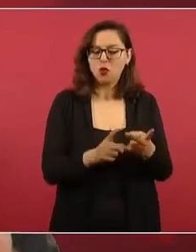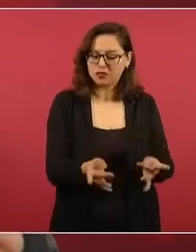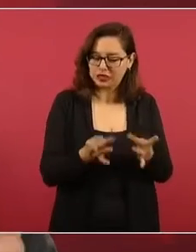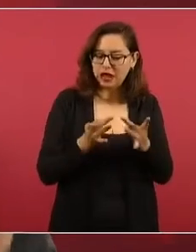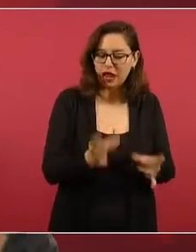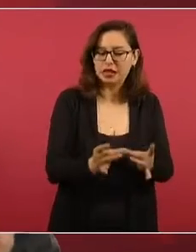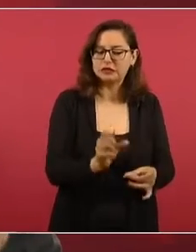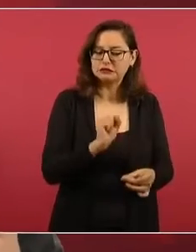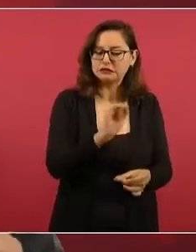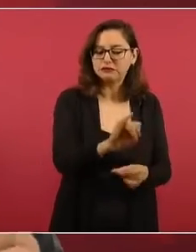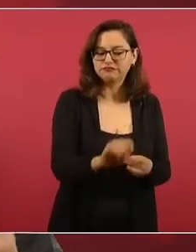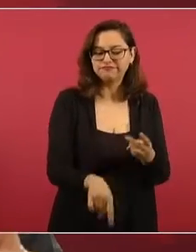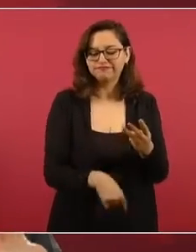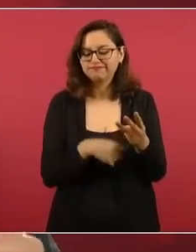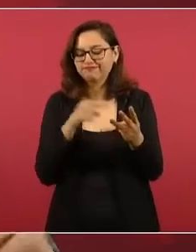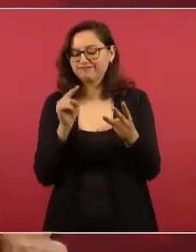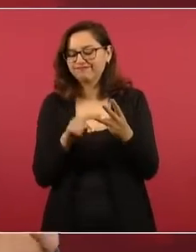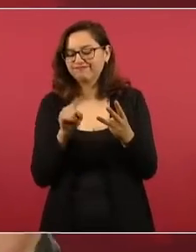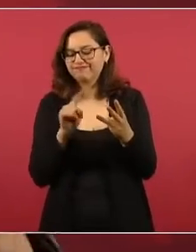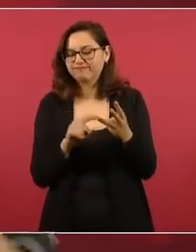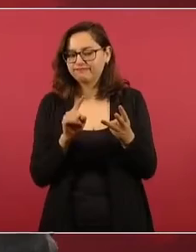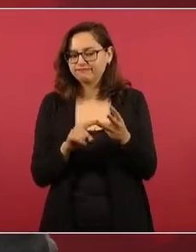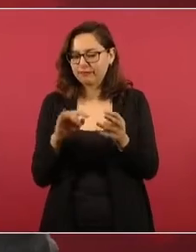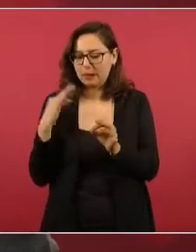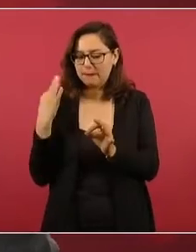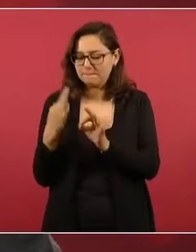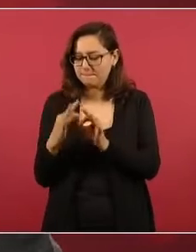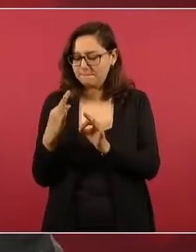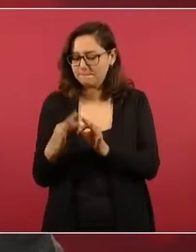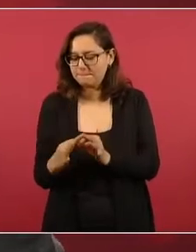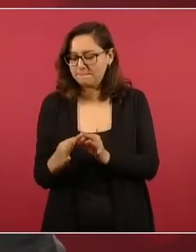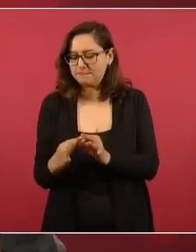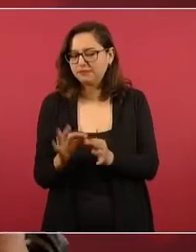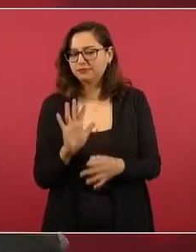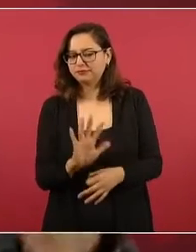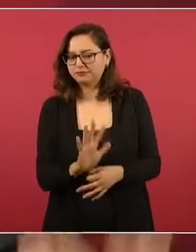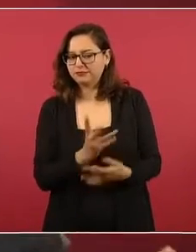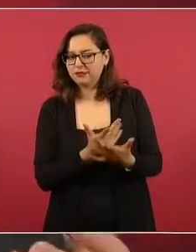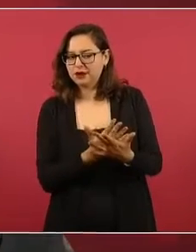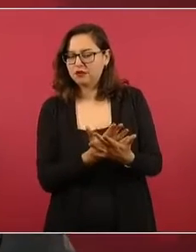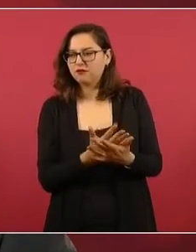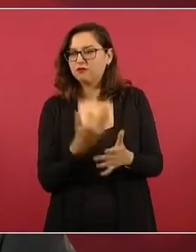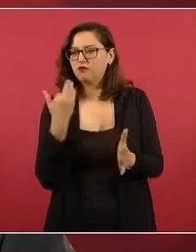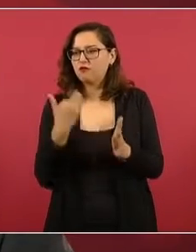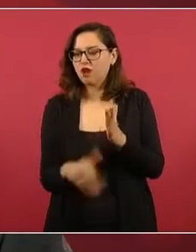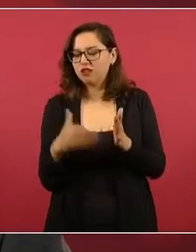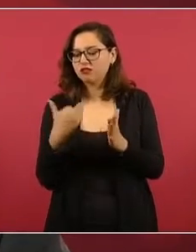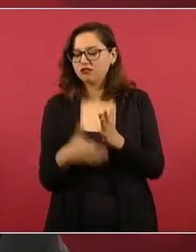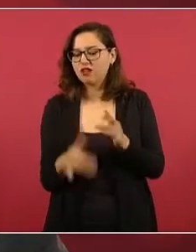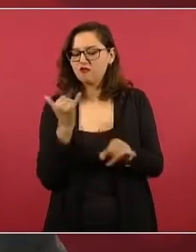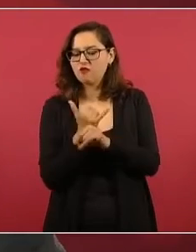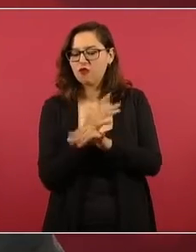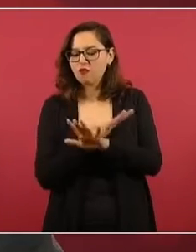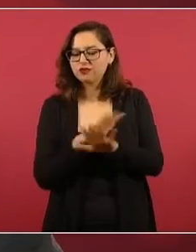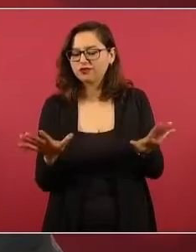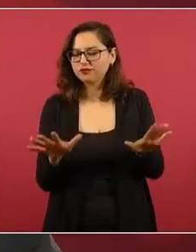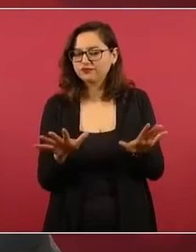pero necesitamos algunas piezas adicionales que las tiene el gobierno cubano, pero la forma de presentación no había